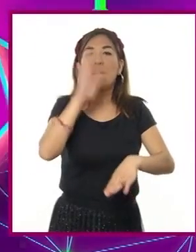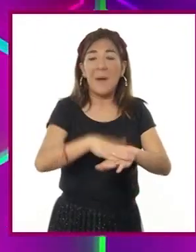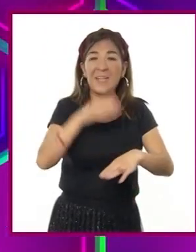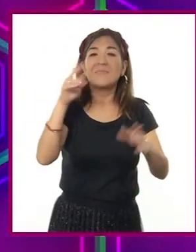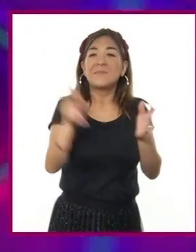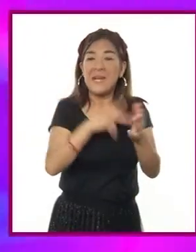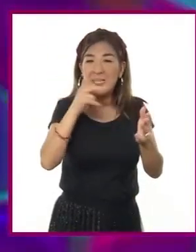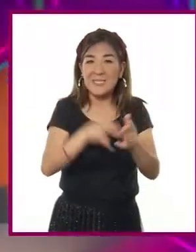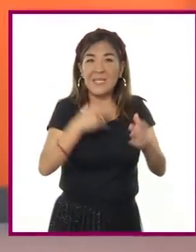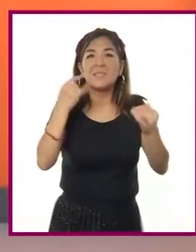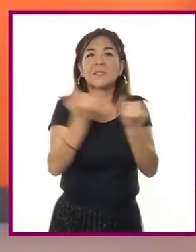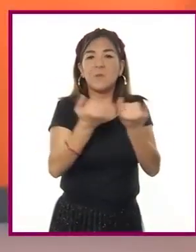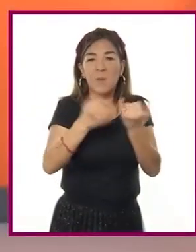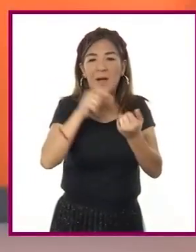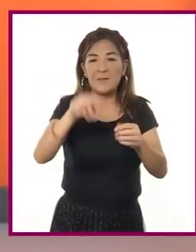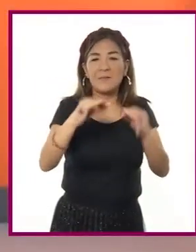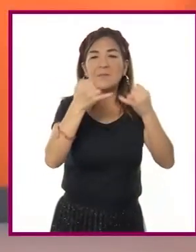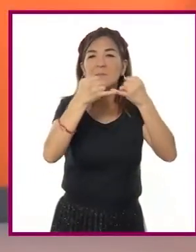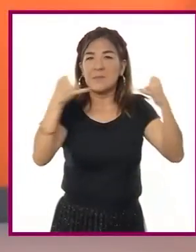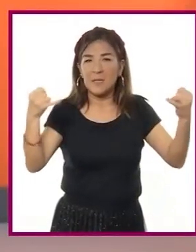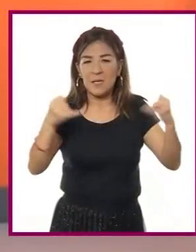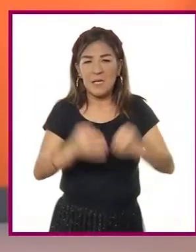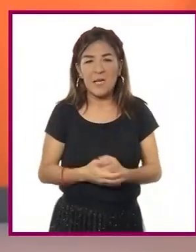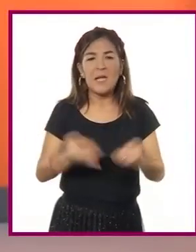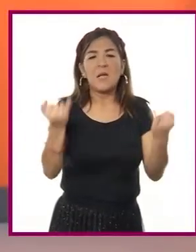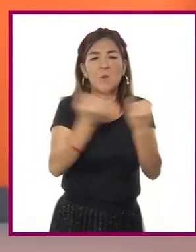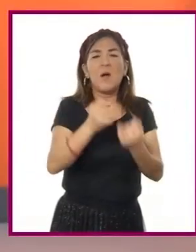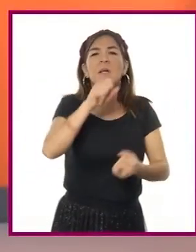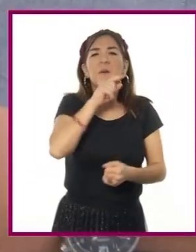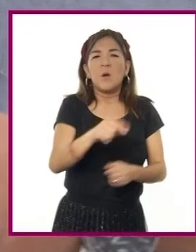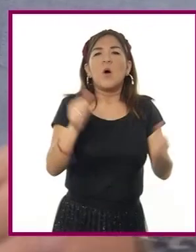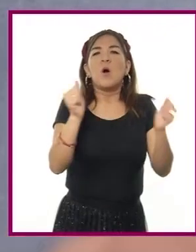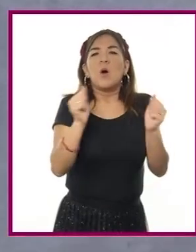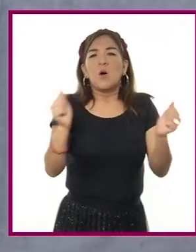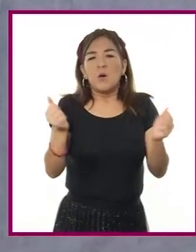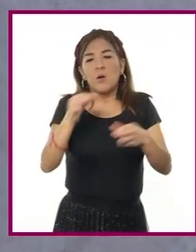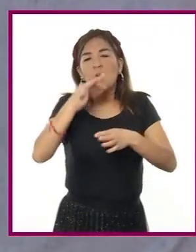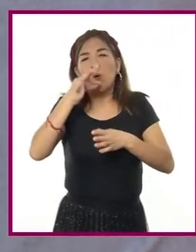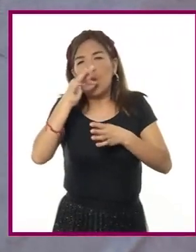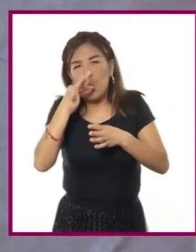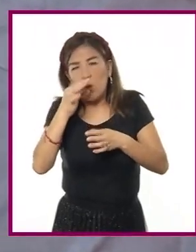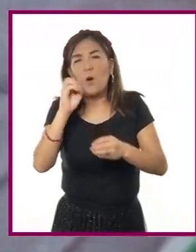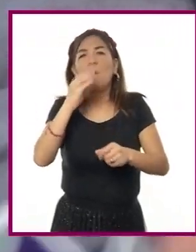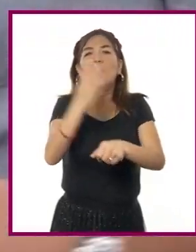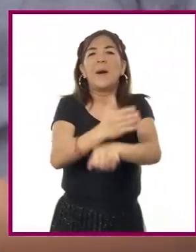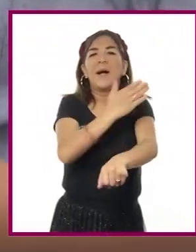estambre. También se puede reemplazar el estambre por popotes o palillos de madera,